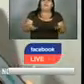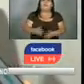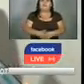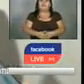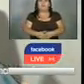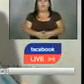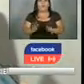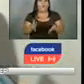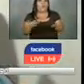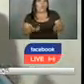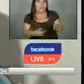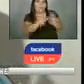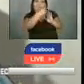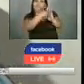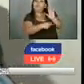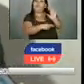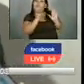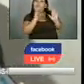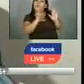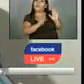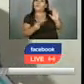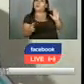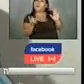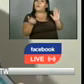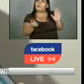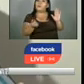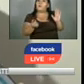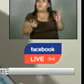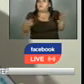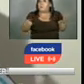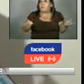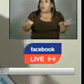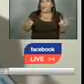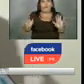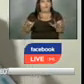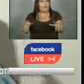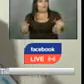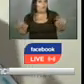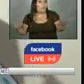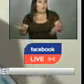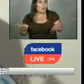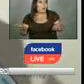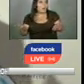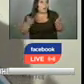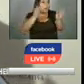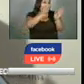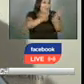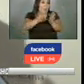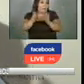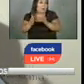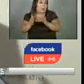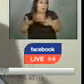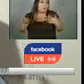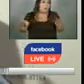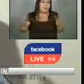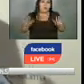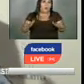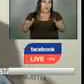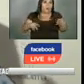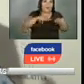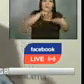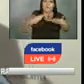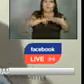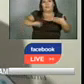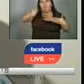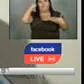es los resultados, la efectividad y el cómo también importa, de hecho el cómo es lo que valida